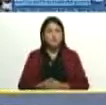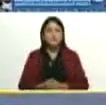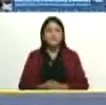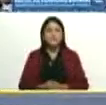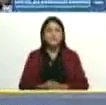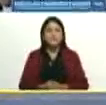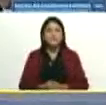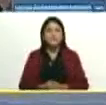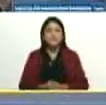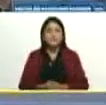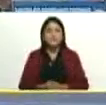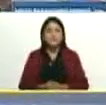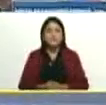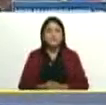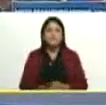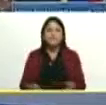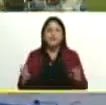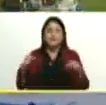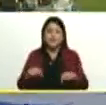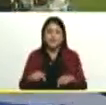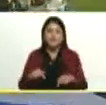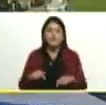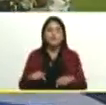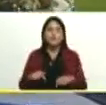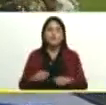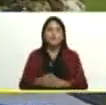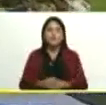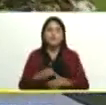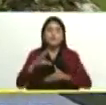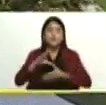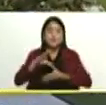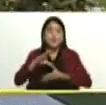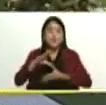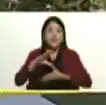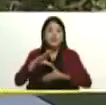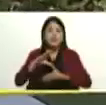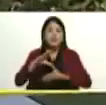desde nuestra comunidad de estados latinoamericanos y del Caribe,